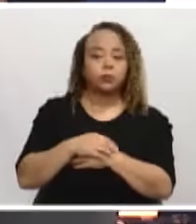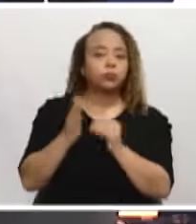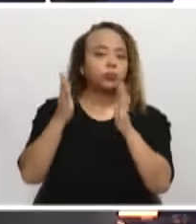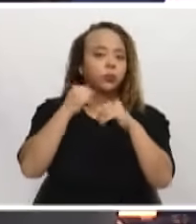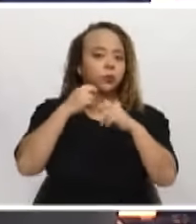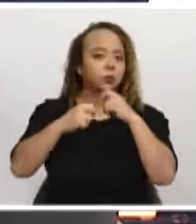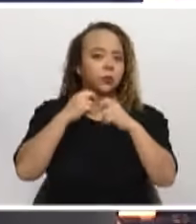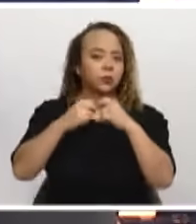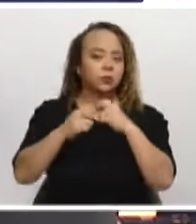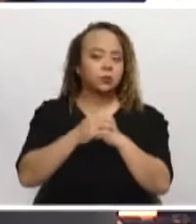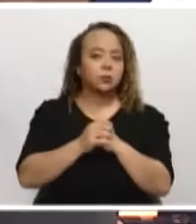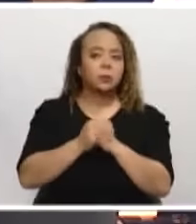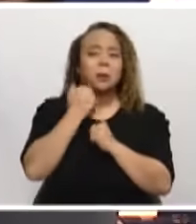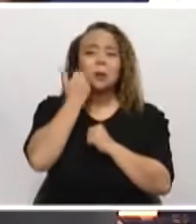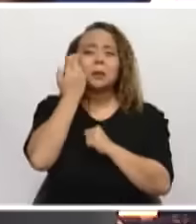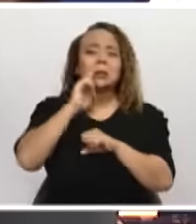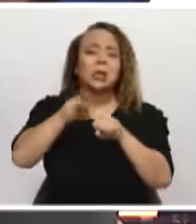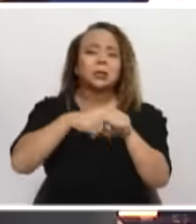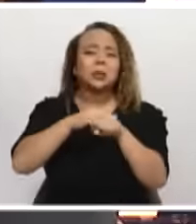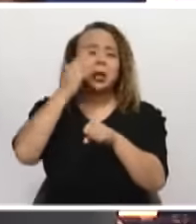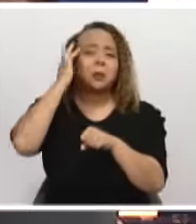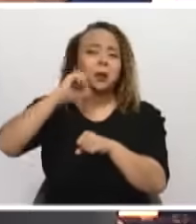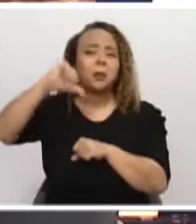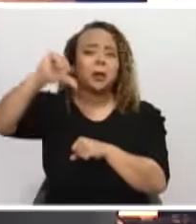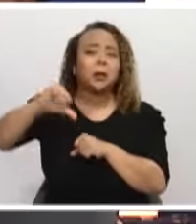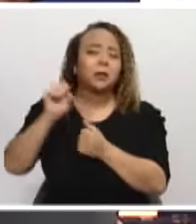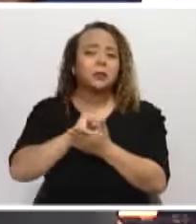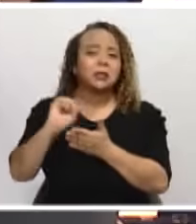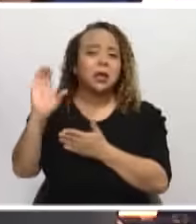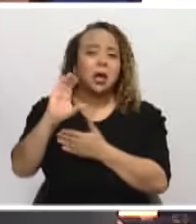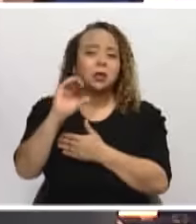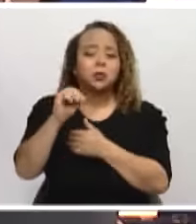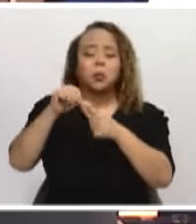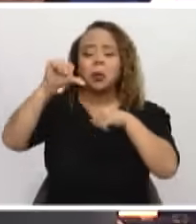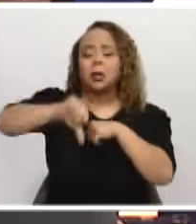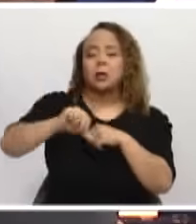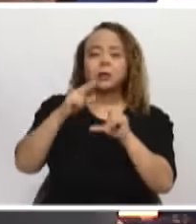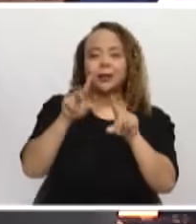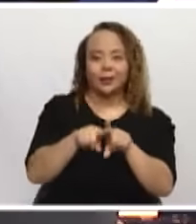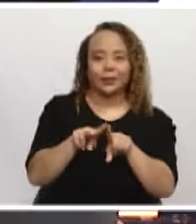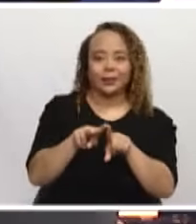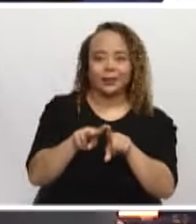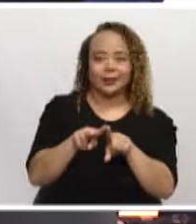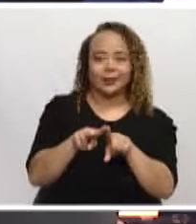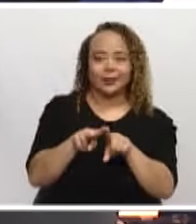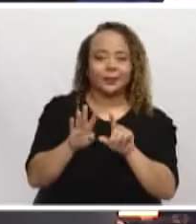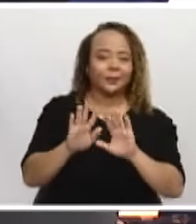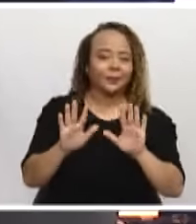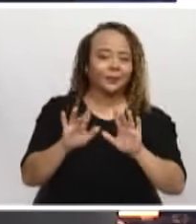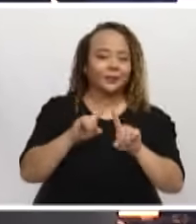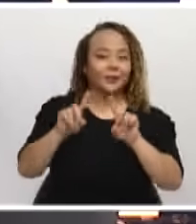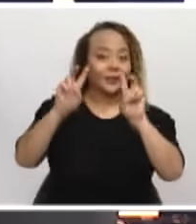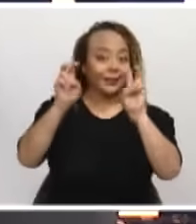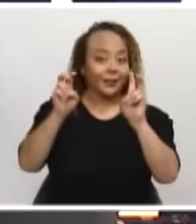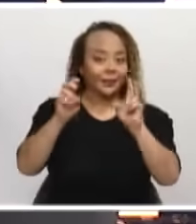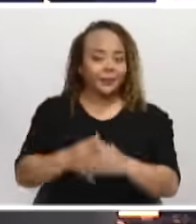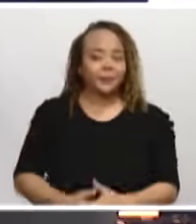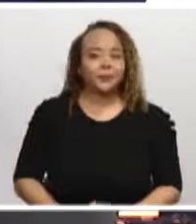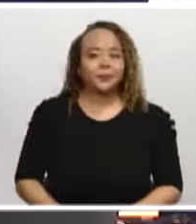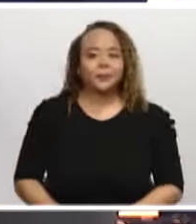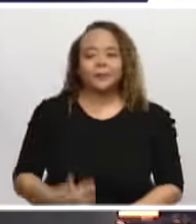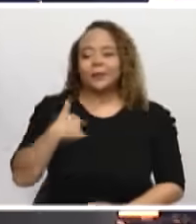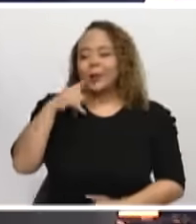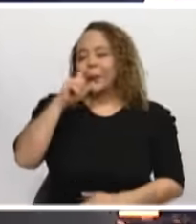o dice vergüenza nacional porque perdieron en San Carlos o perdieron en nicoya pero el el tema es que hay un